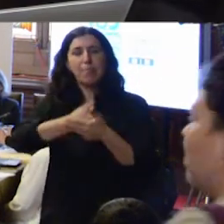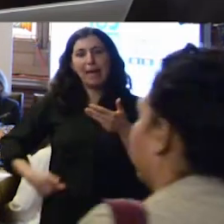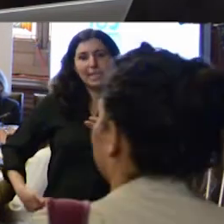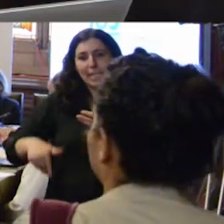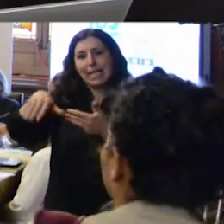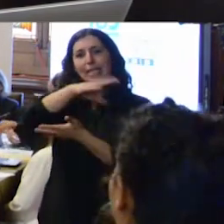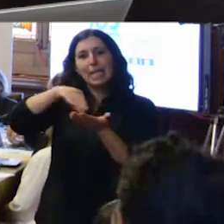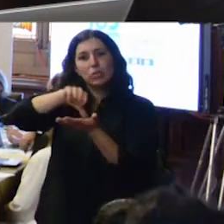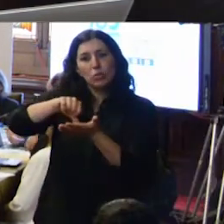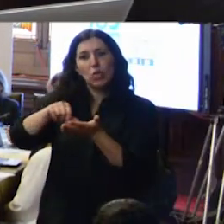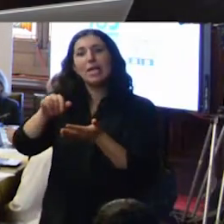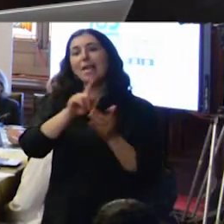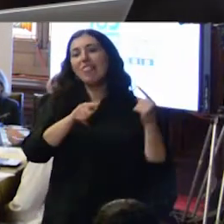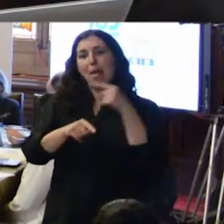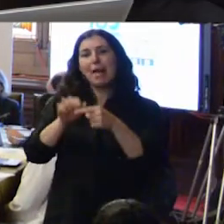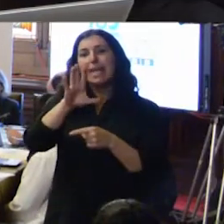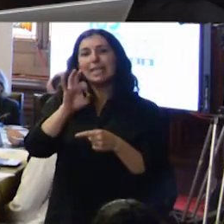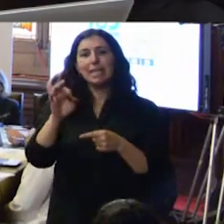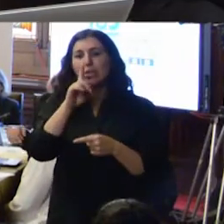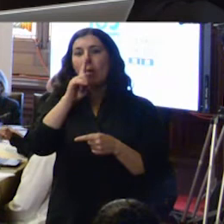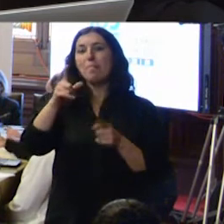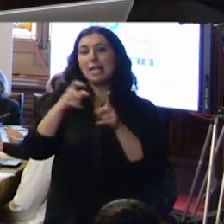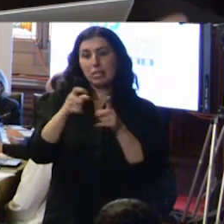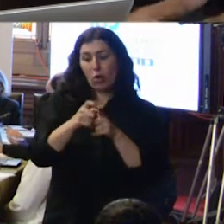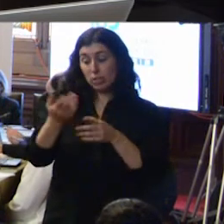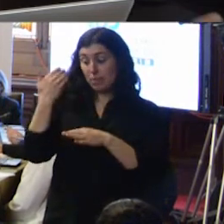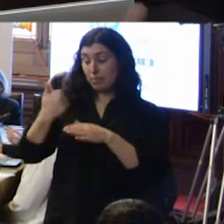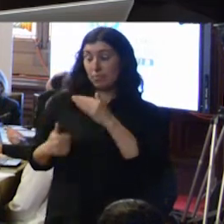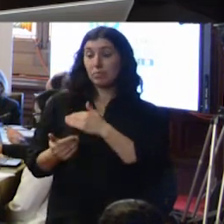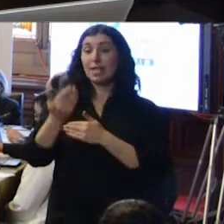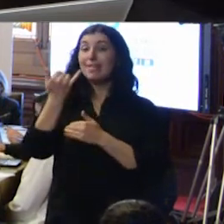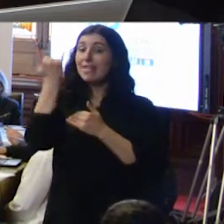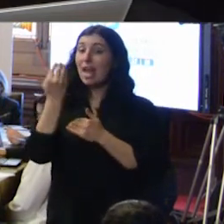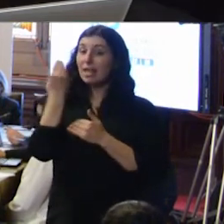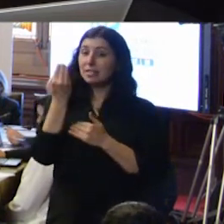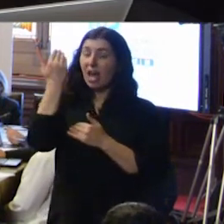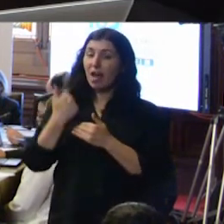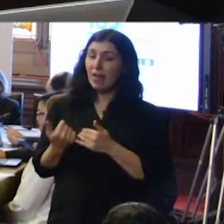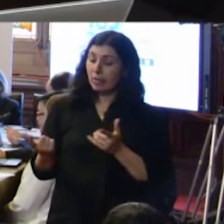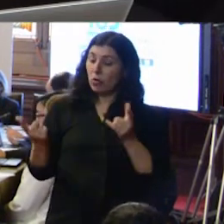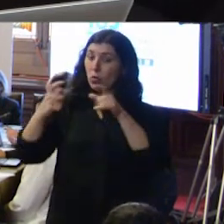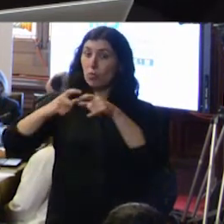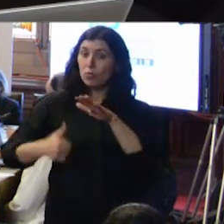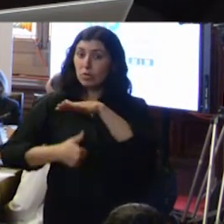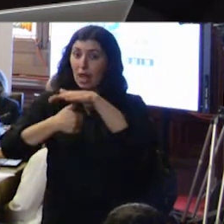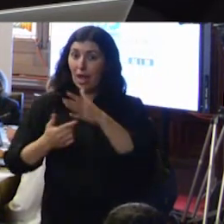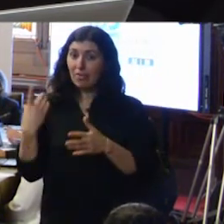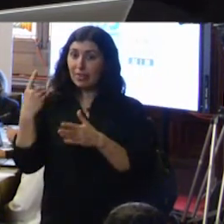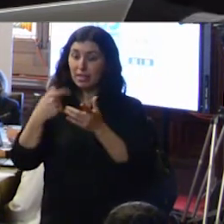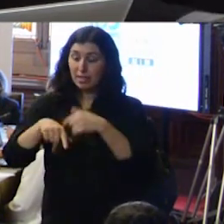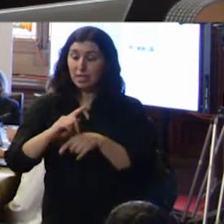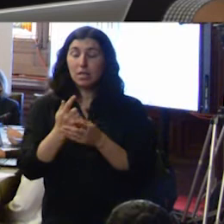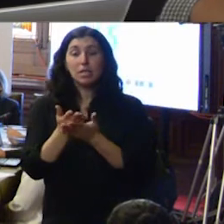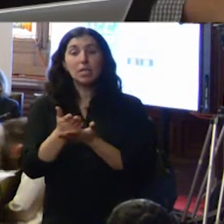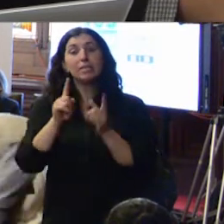por 500 mil dólares. Y el más reciente caso recibido en la red el día sábado por la Junta Directiva de Residentes